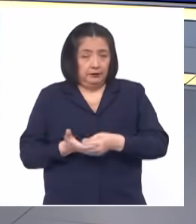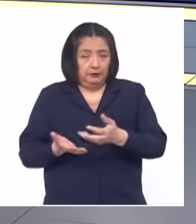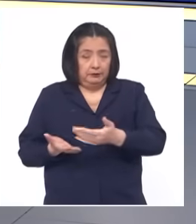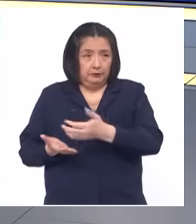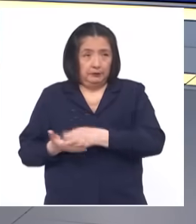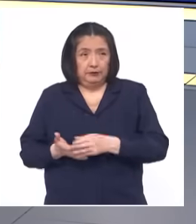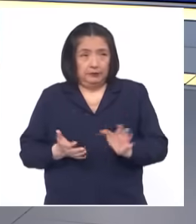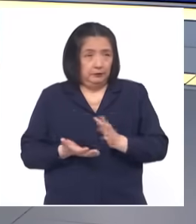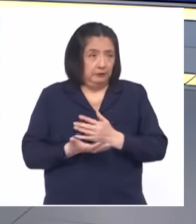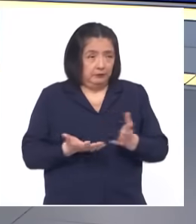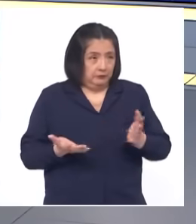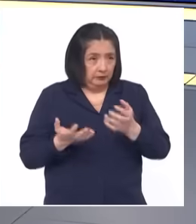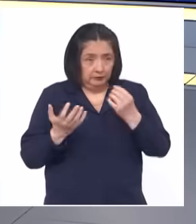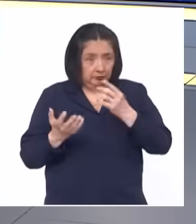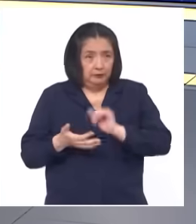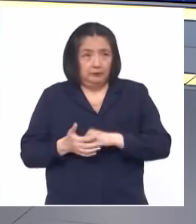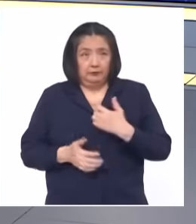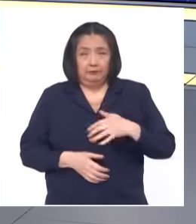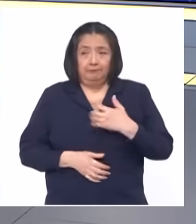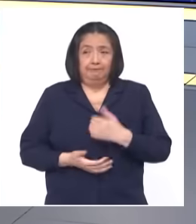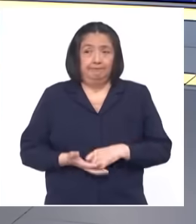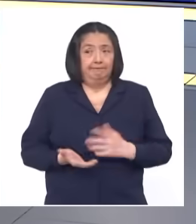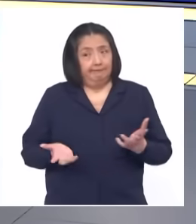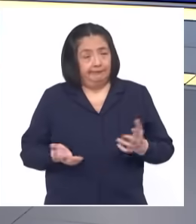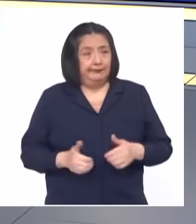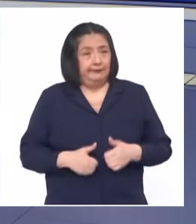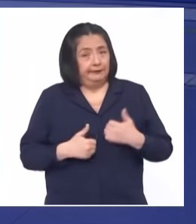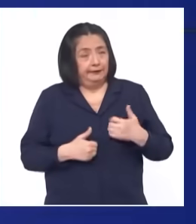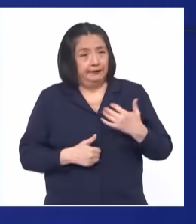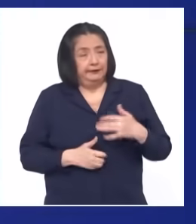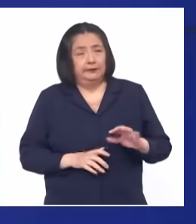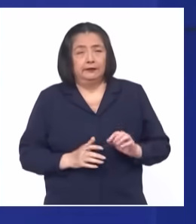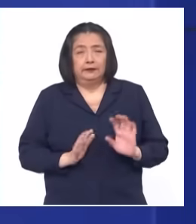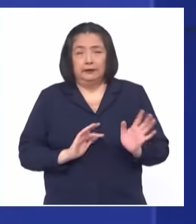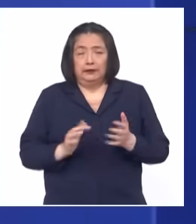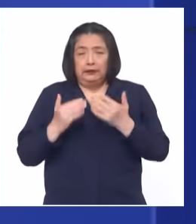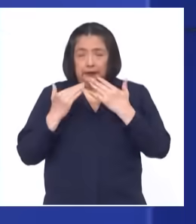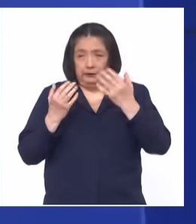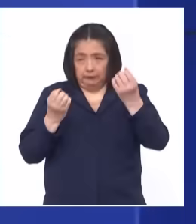cuando no te sometes a ese cupo te puede costar incluso hasta la vida. Muchísimas gracias a Lourdes por la información. Nosotros